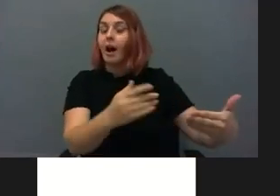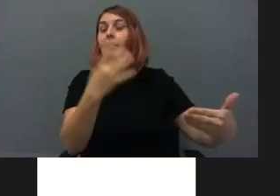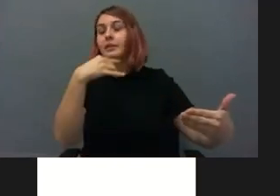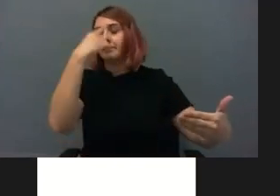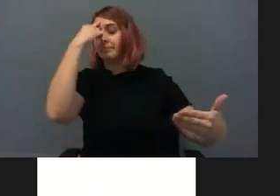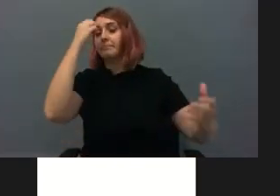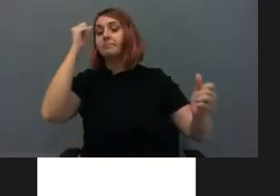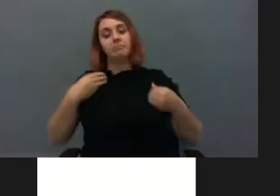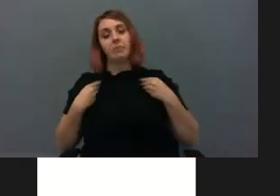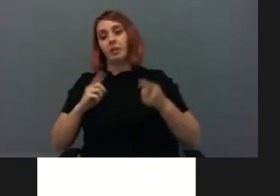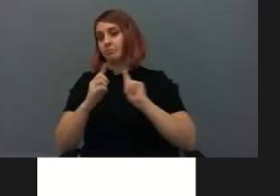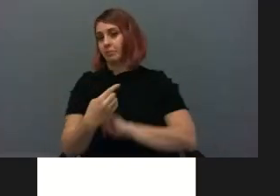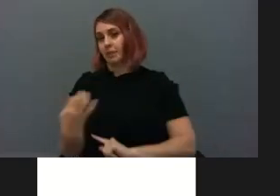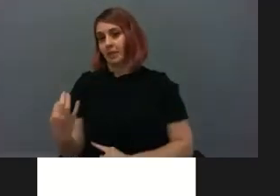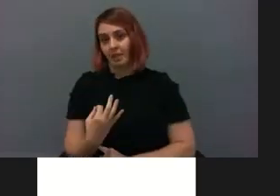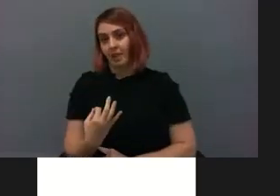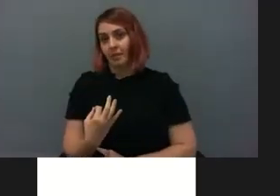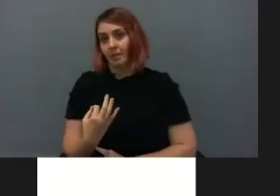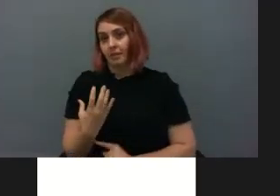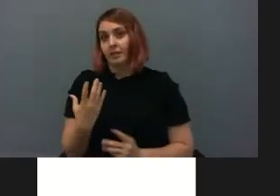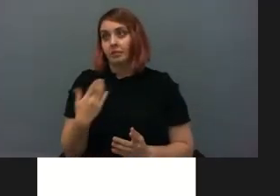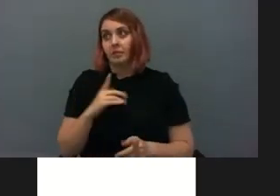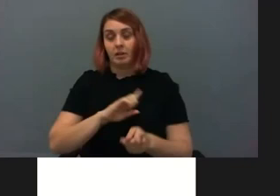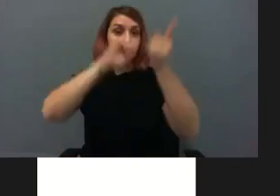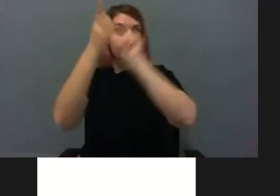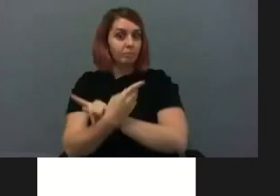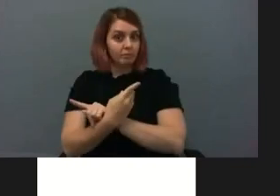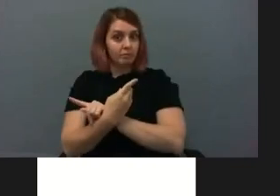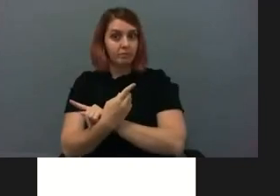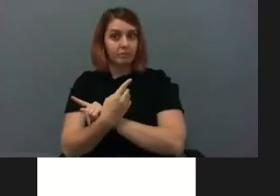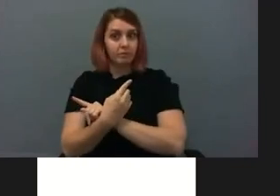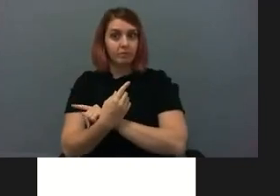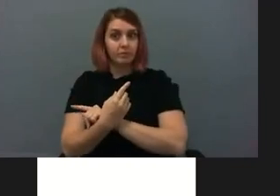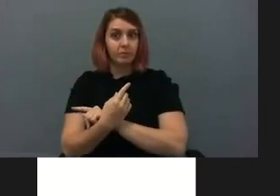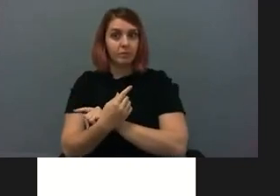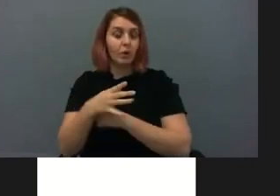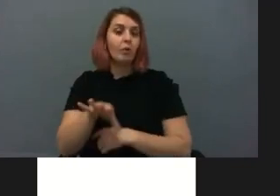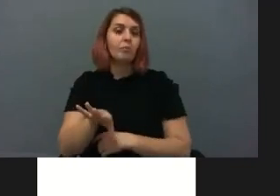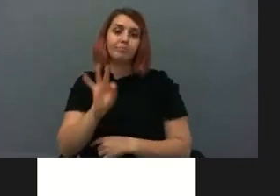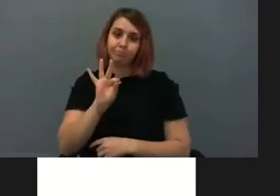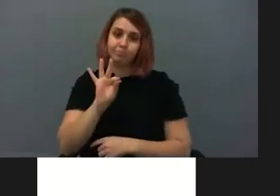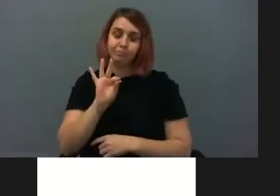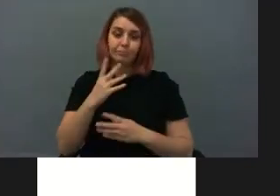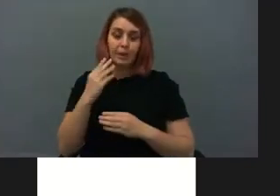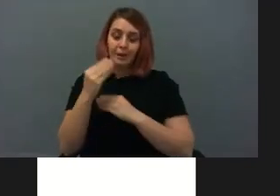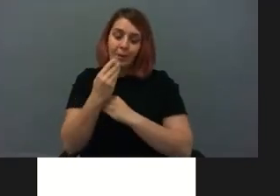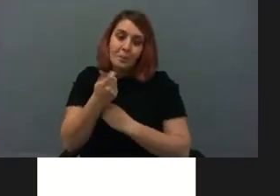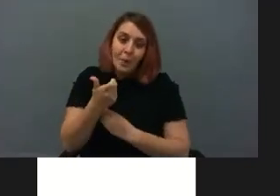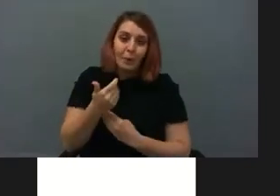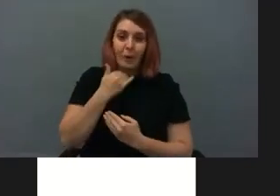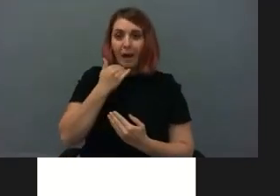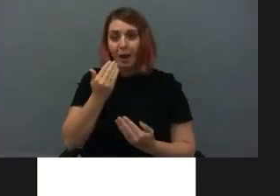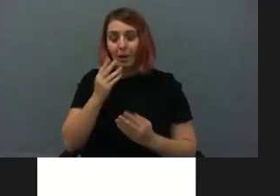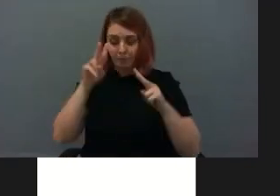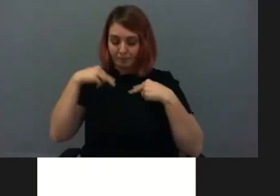que tu vida tiene que cambiar. Y claro que cambió. Decidí ocuparme un poquito de mí, solo un poco, dedicarme a mí, pensar